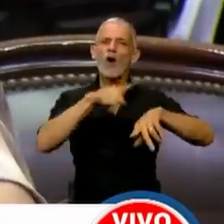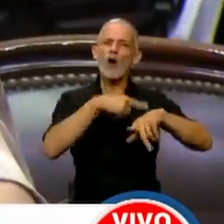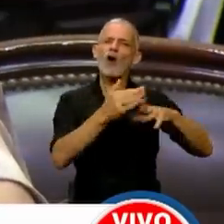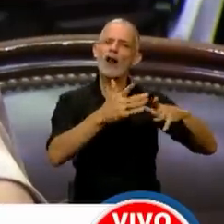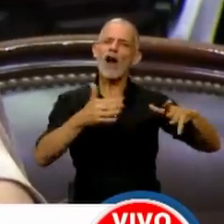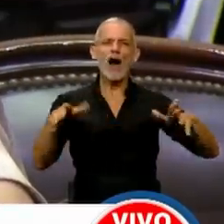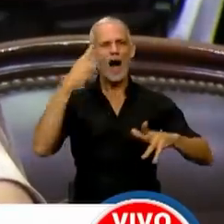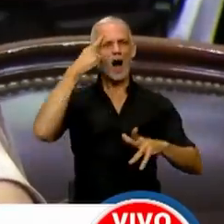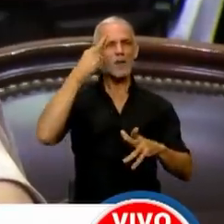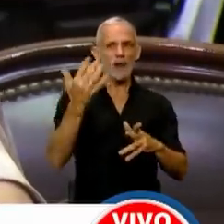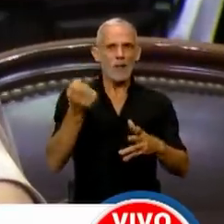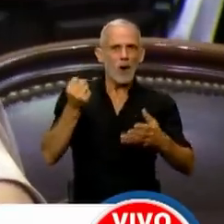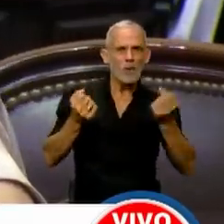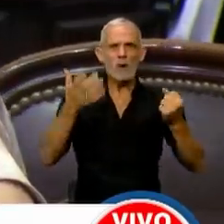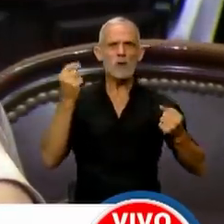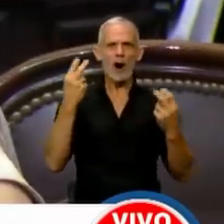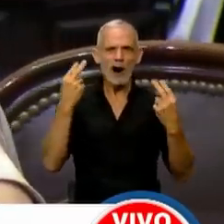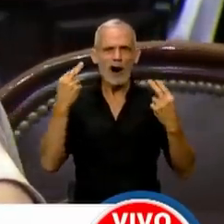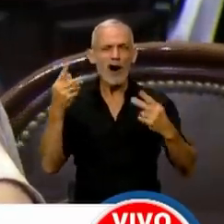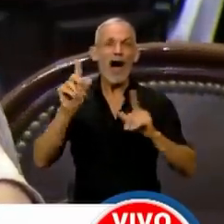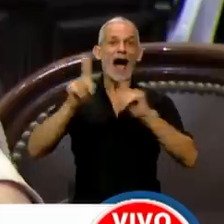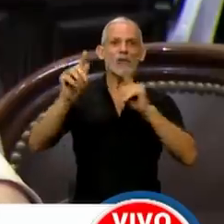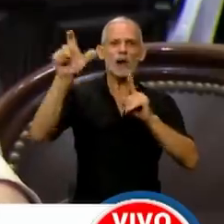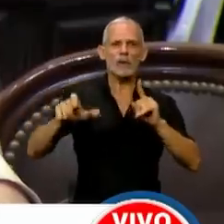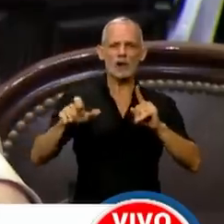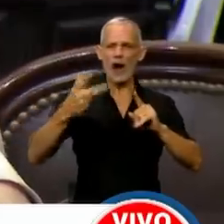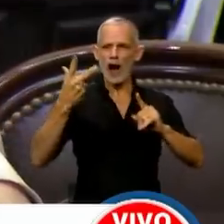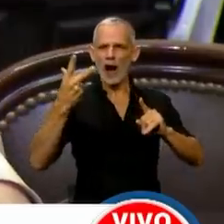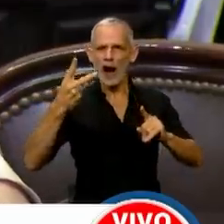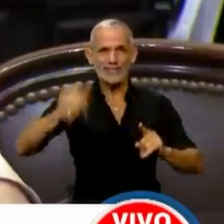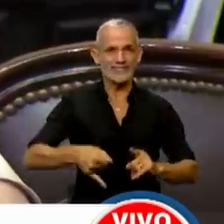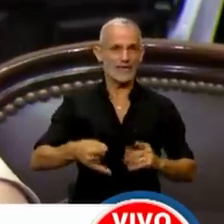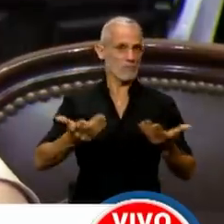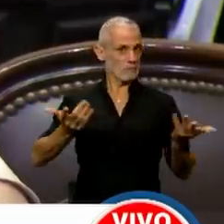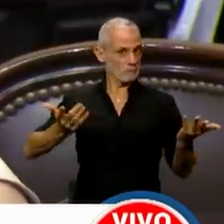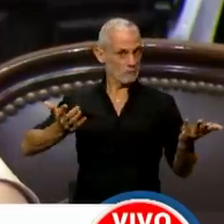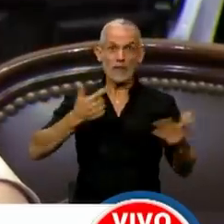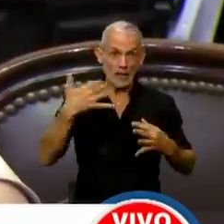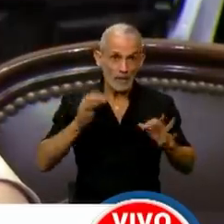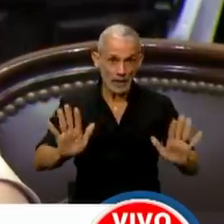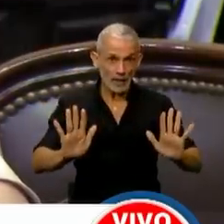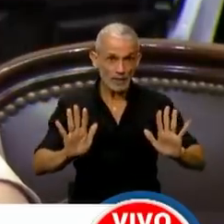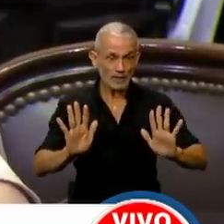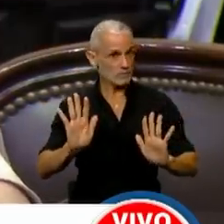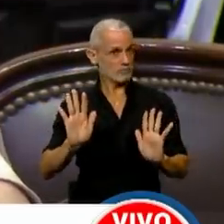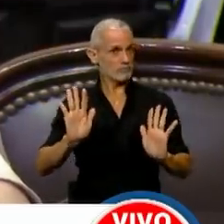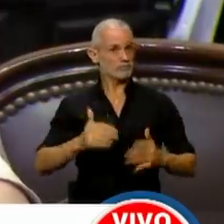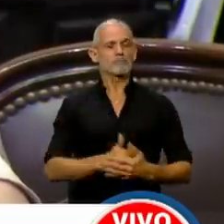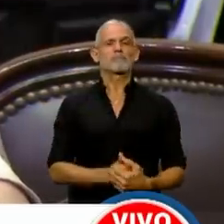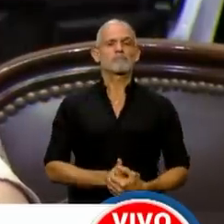horas conseguiría doblegar la voluntad de alguien que acompañaría el presupuesto. Esta es la verdad.